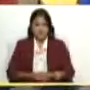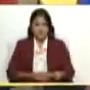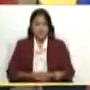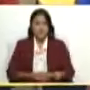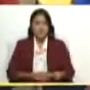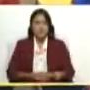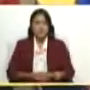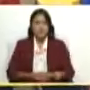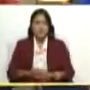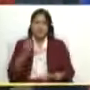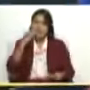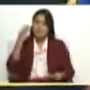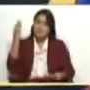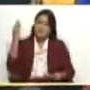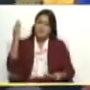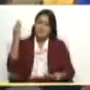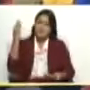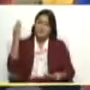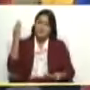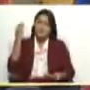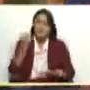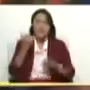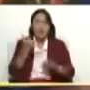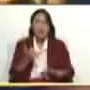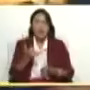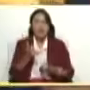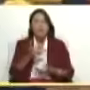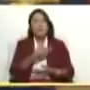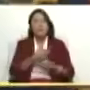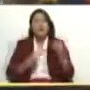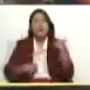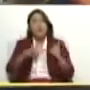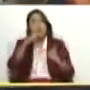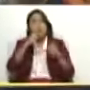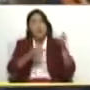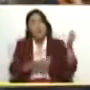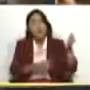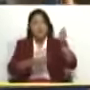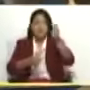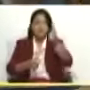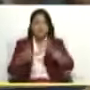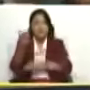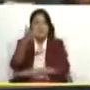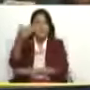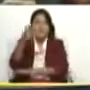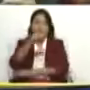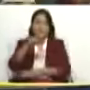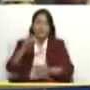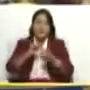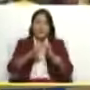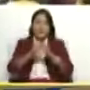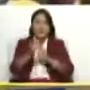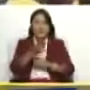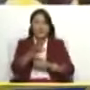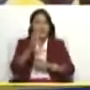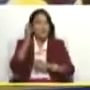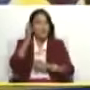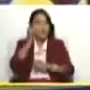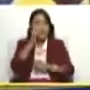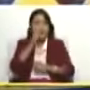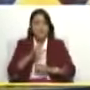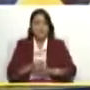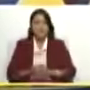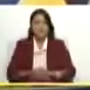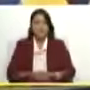veíamos Cómo en este momento el presidente recibía el pavellón Tricolor de parte de los atletas keidar vallenilla y